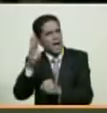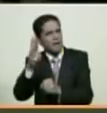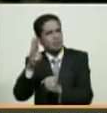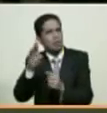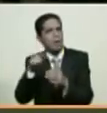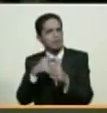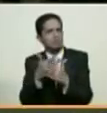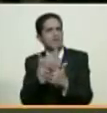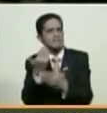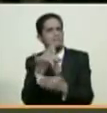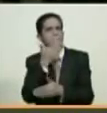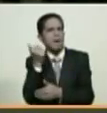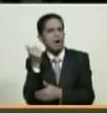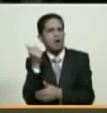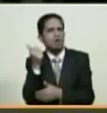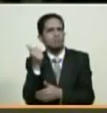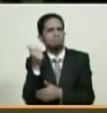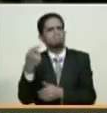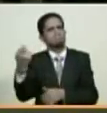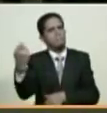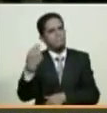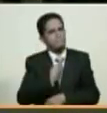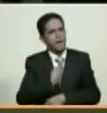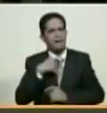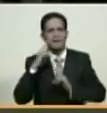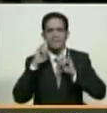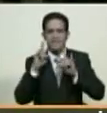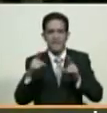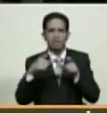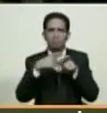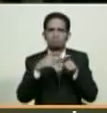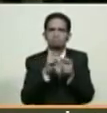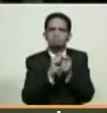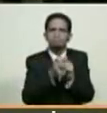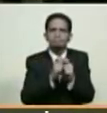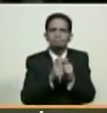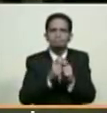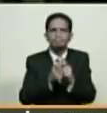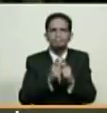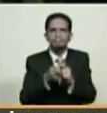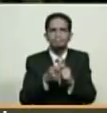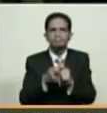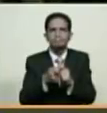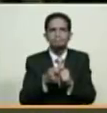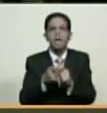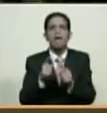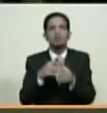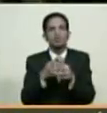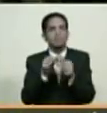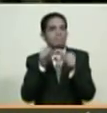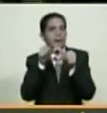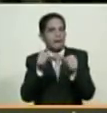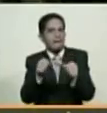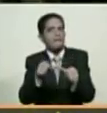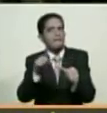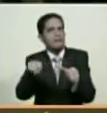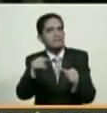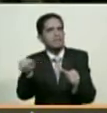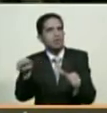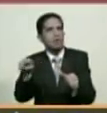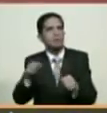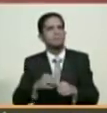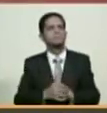ellos también prefieren realizar sus pagos de manera en efectivo, y si esto se va a mantener también para los próximos pagos.